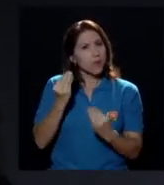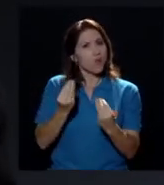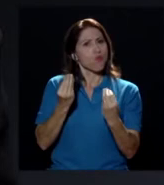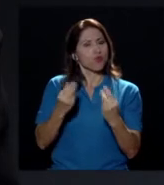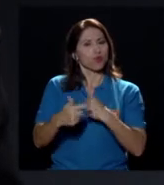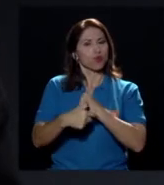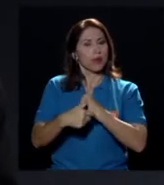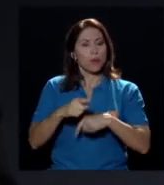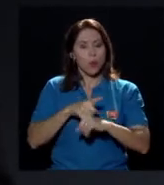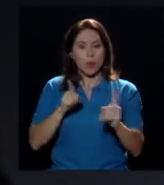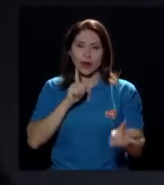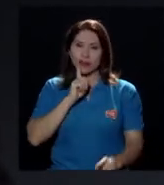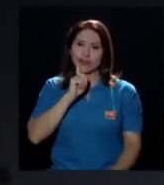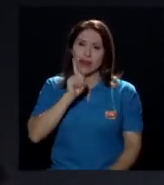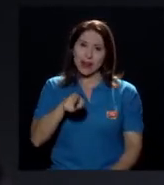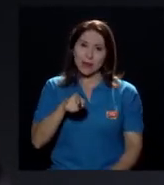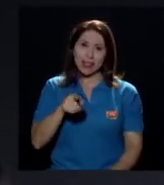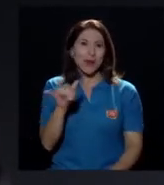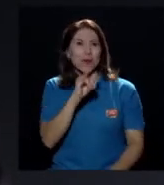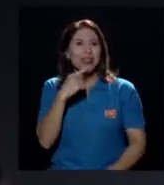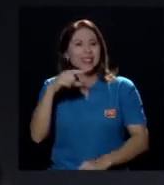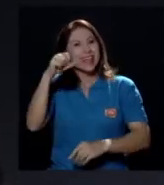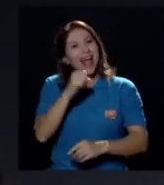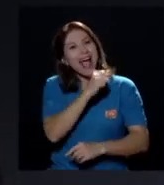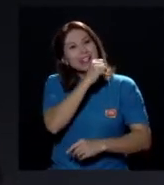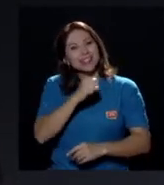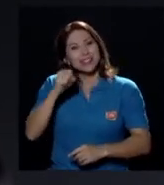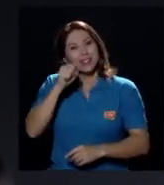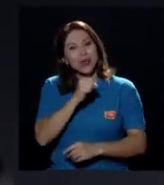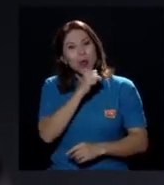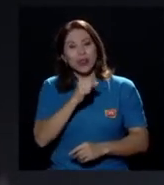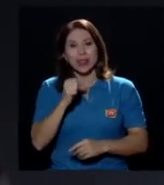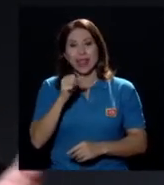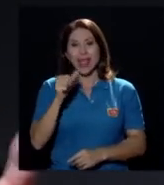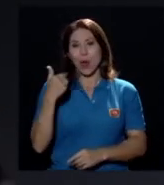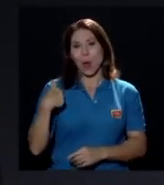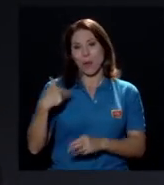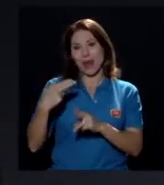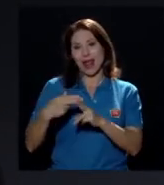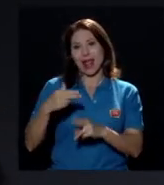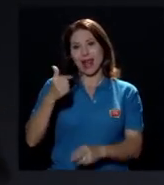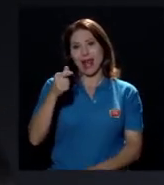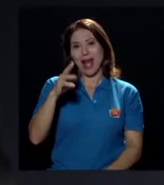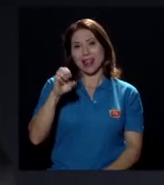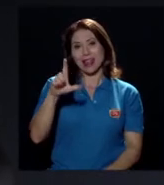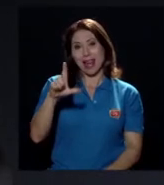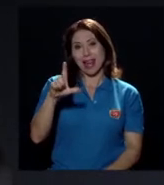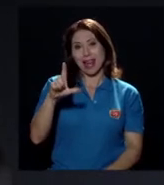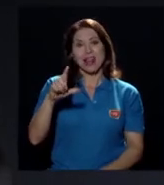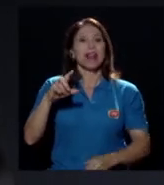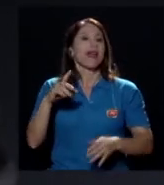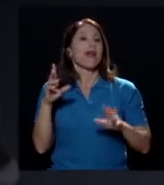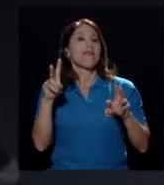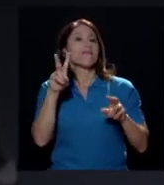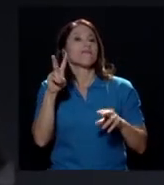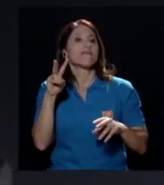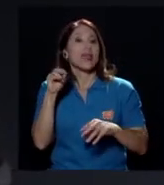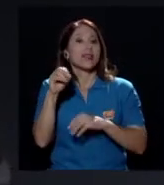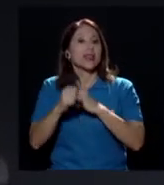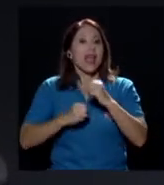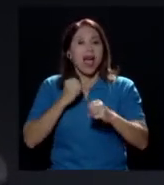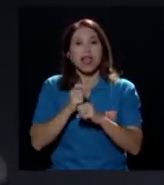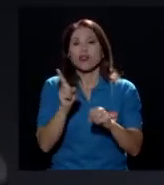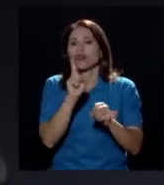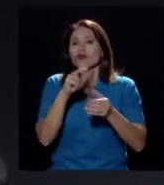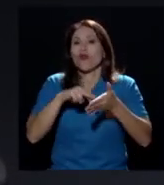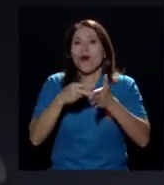bueno, Gardel ya había dicho que 20 no eran nada, 10 es aún menos. Entonces, no logramos